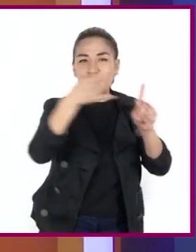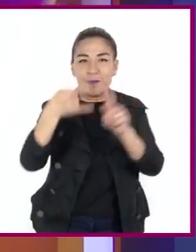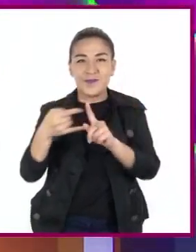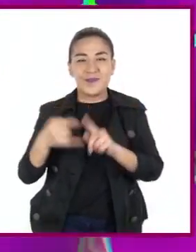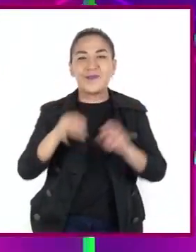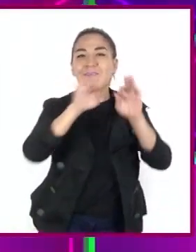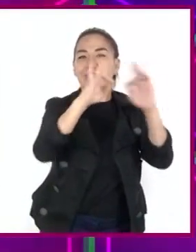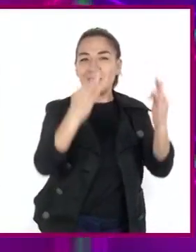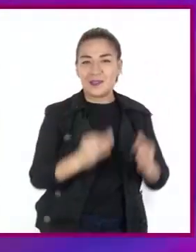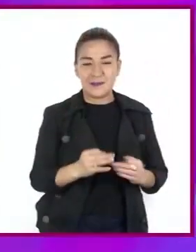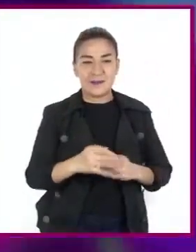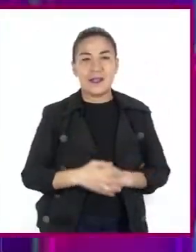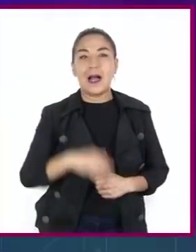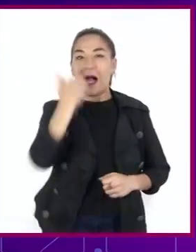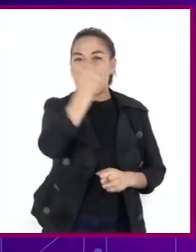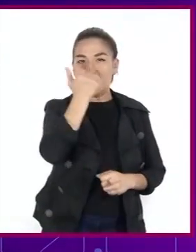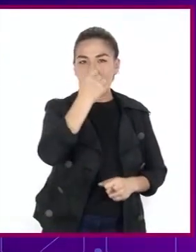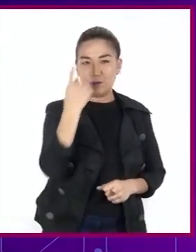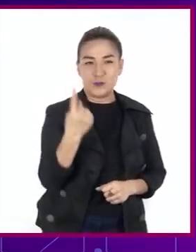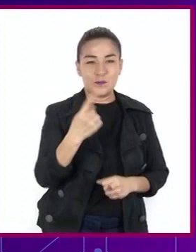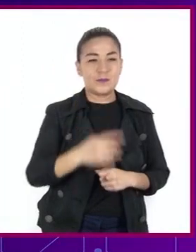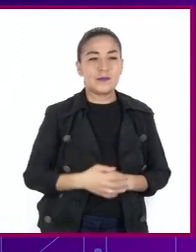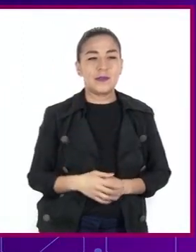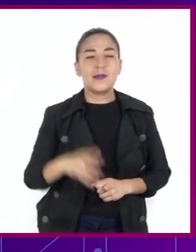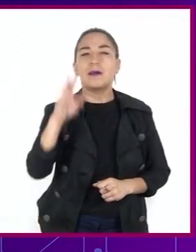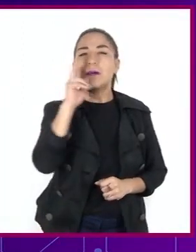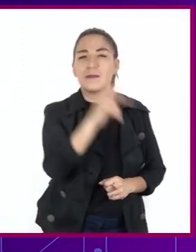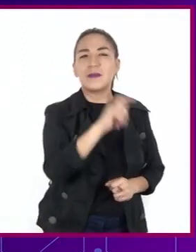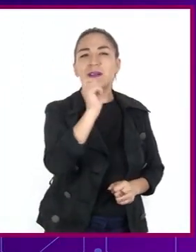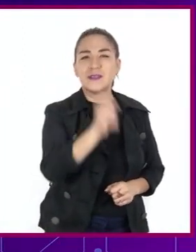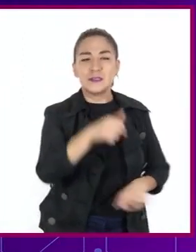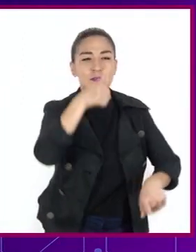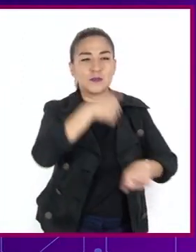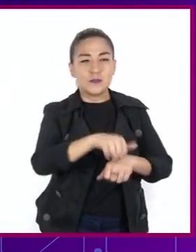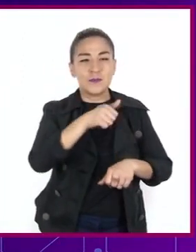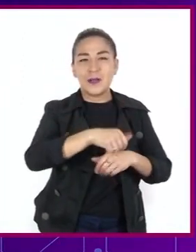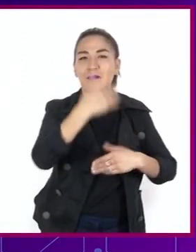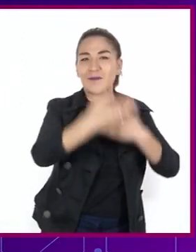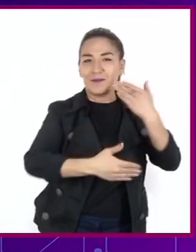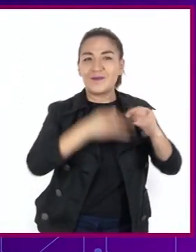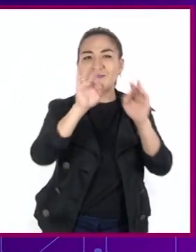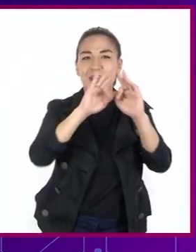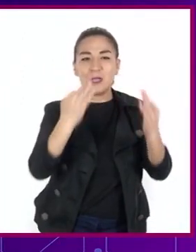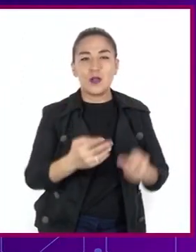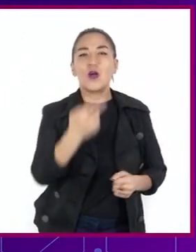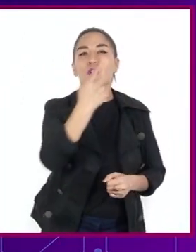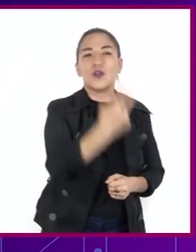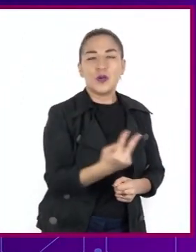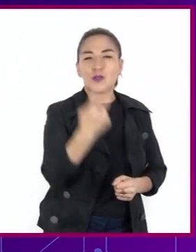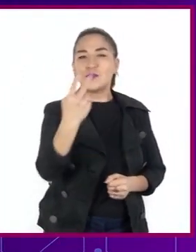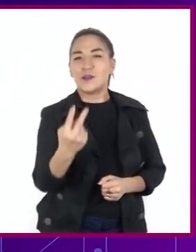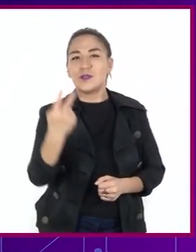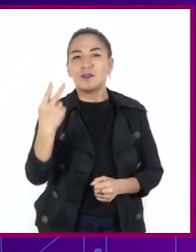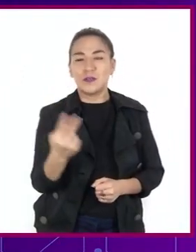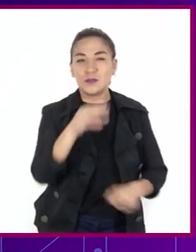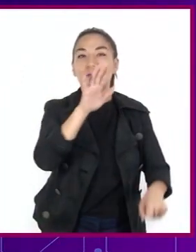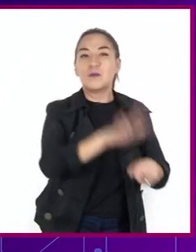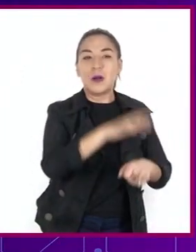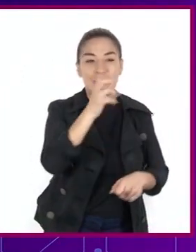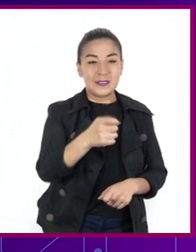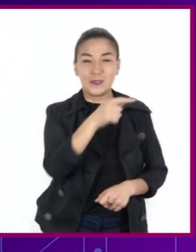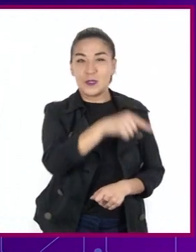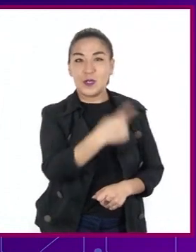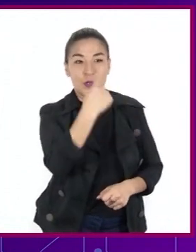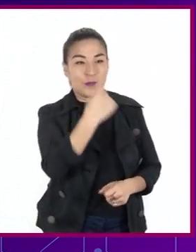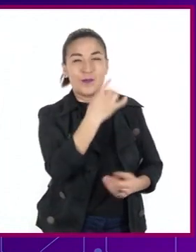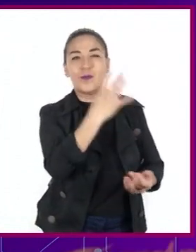figura. El alumno 1 identificó que la sucesión de figuras va aumentando de 2 en 2. Por eso, no fue suficiente para